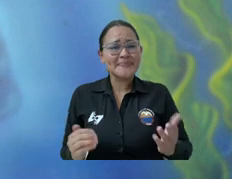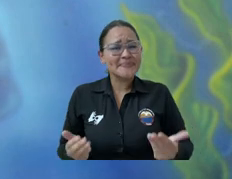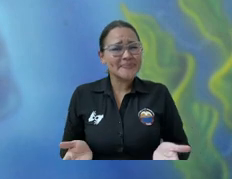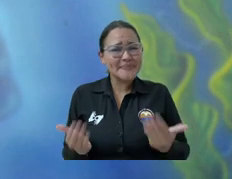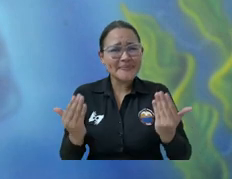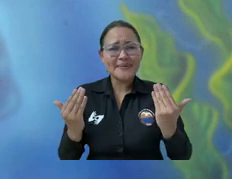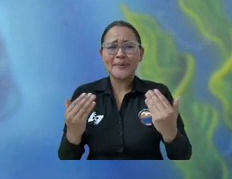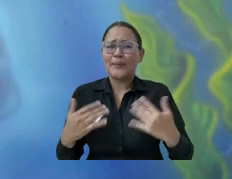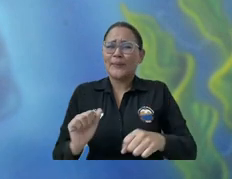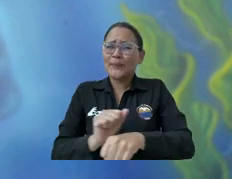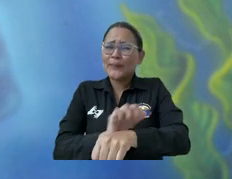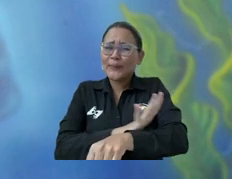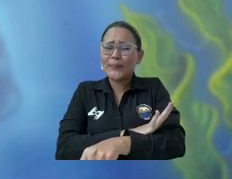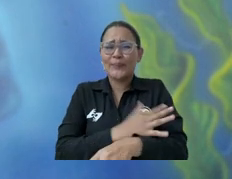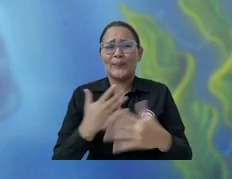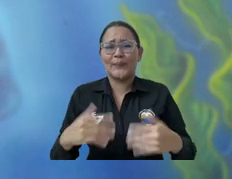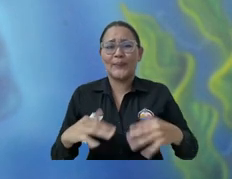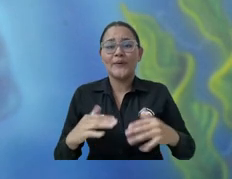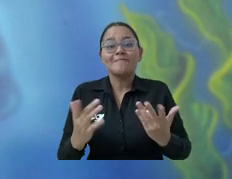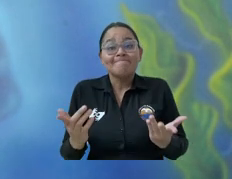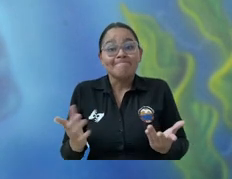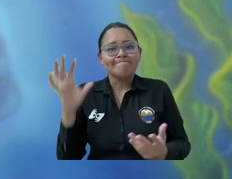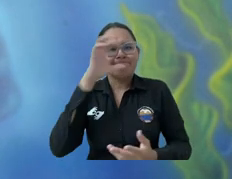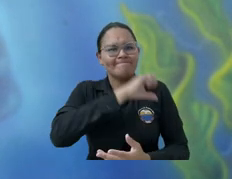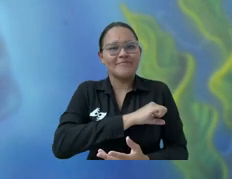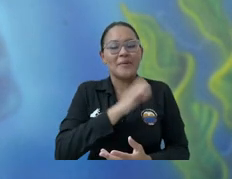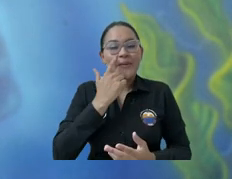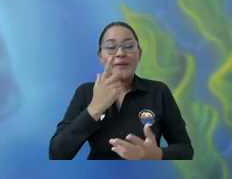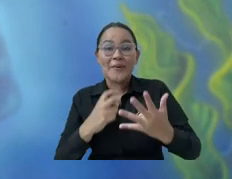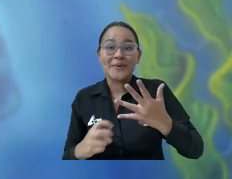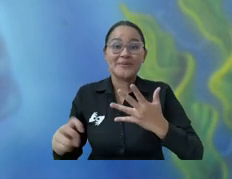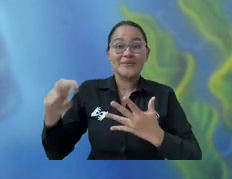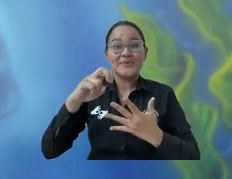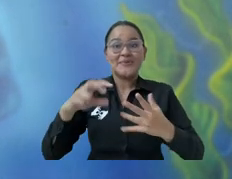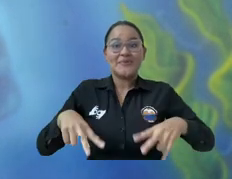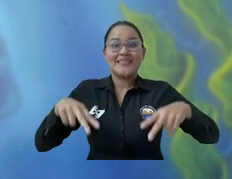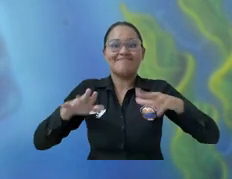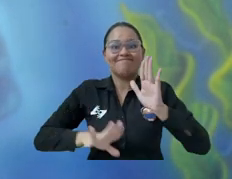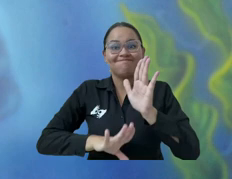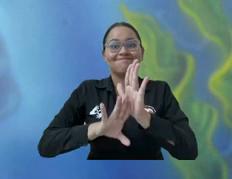Significa mucho porque siento que escalo un peldaño más en mi vida,